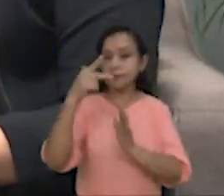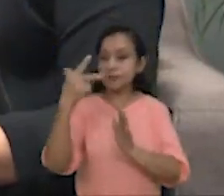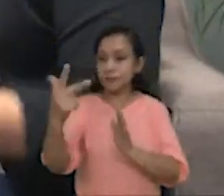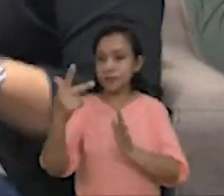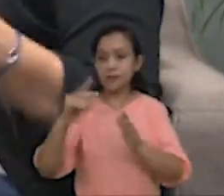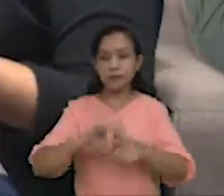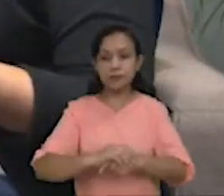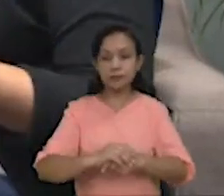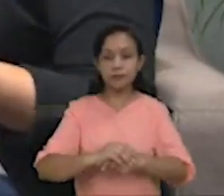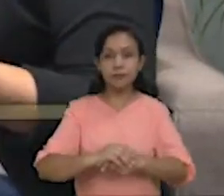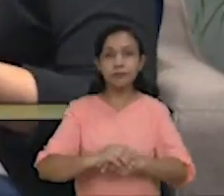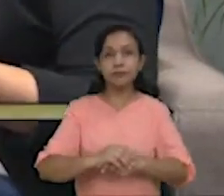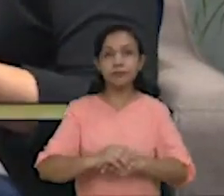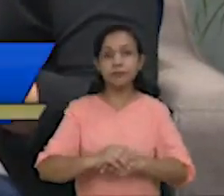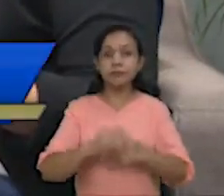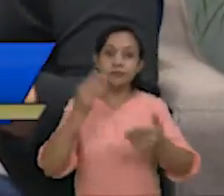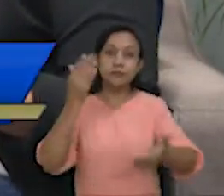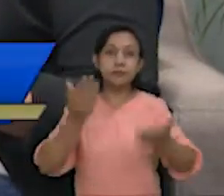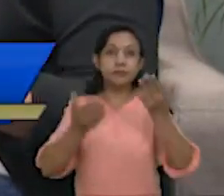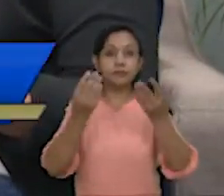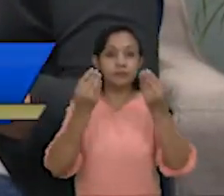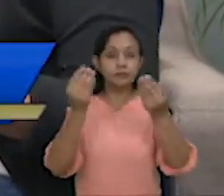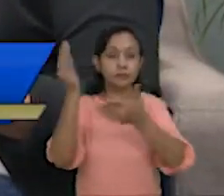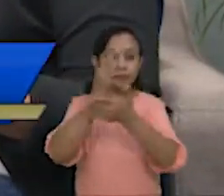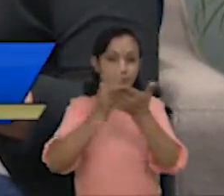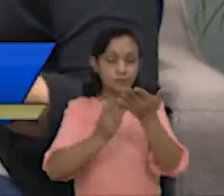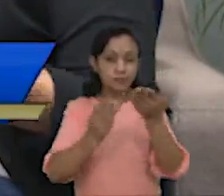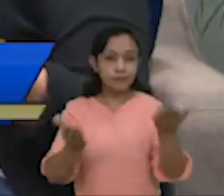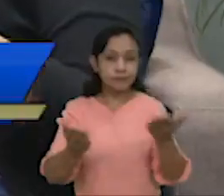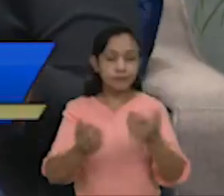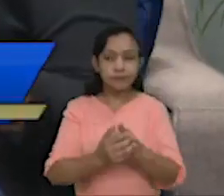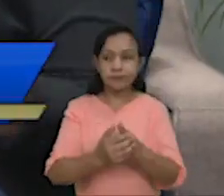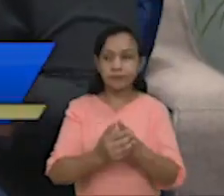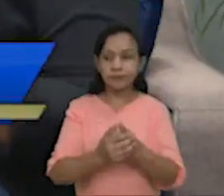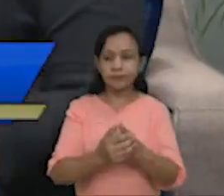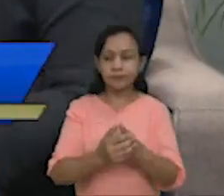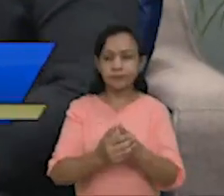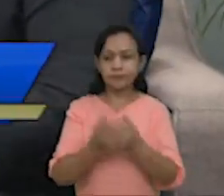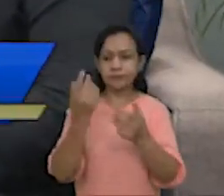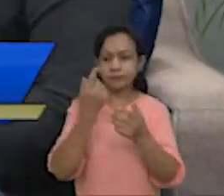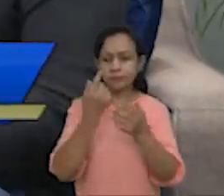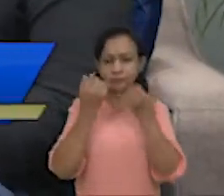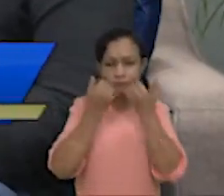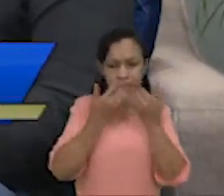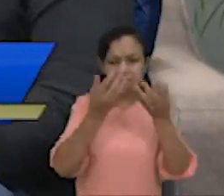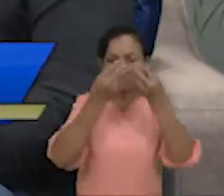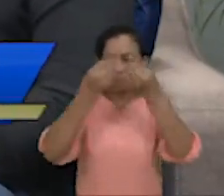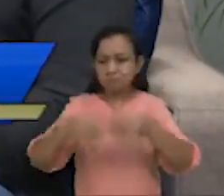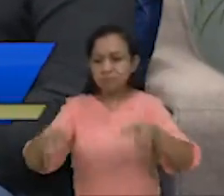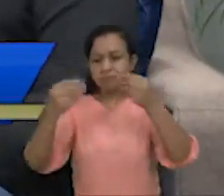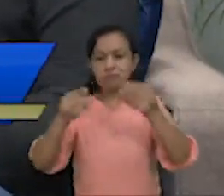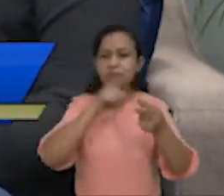y a pesar de que muchas veces esto de la fugacidad, ¿verdad?, de la información